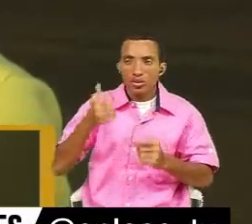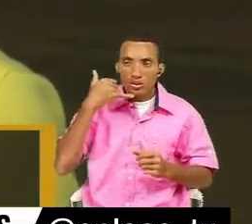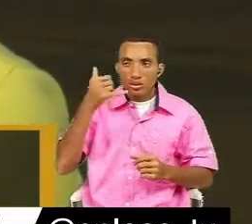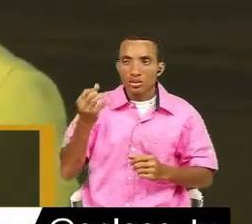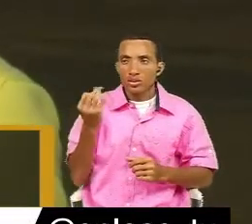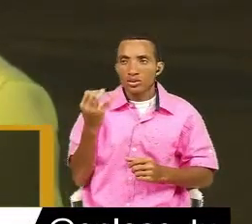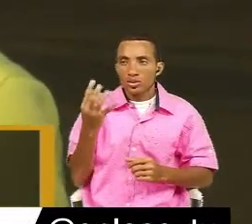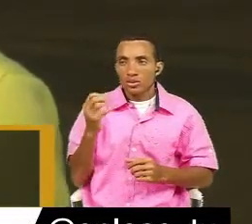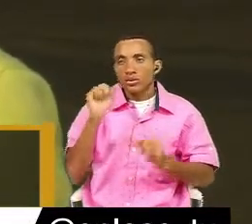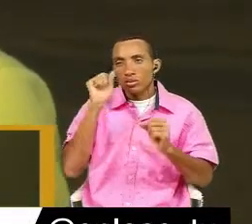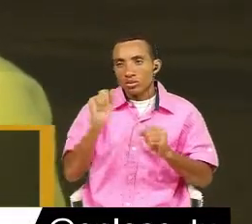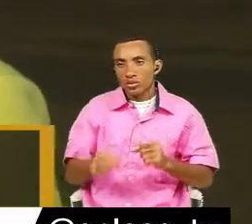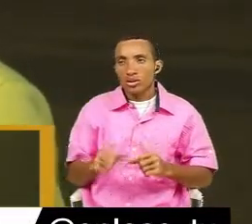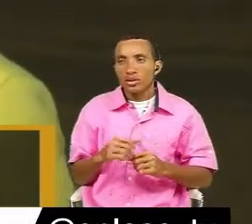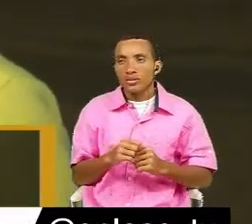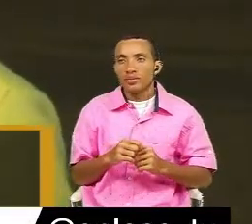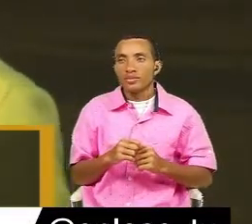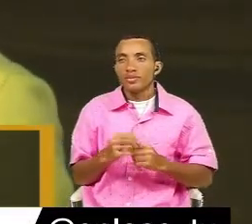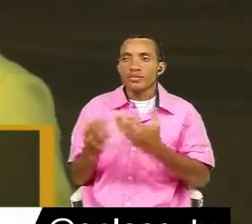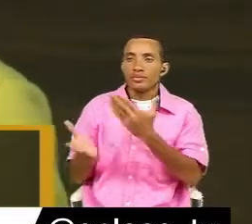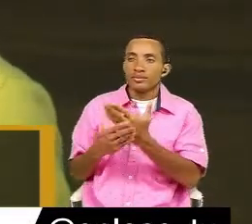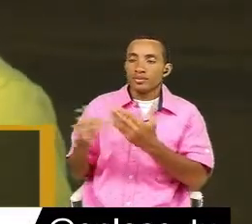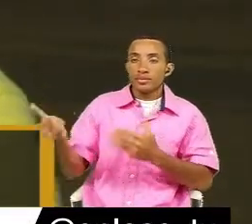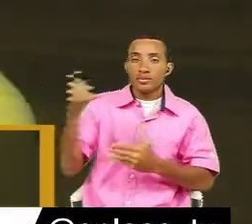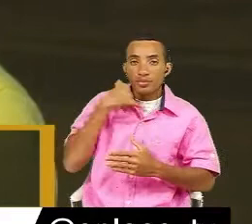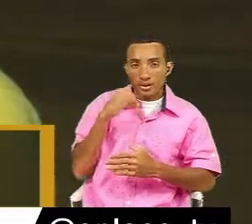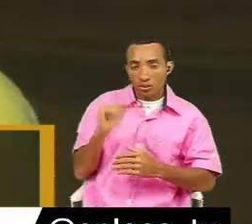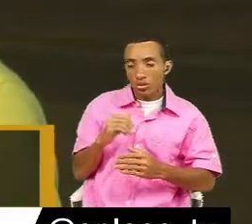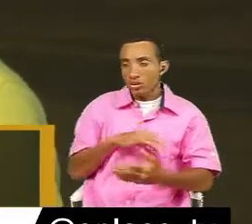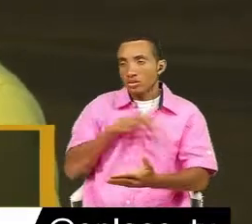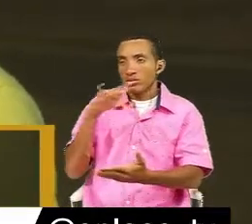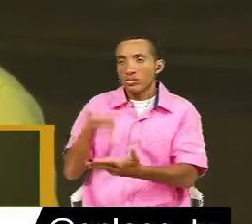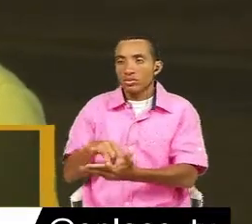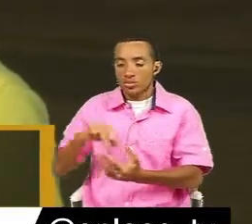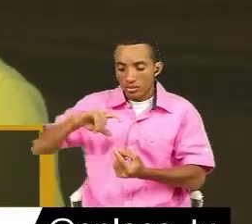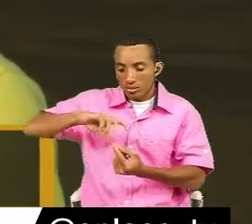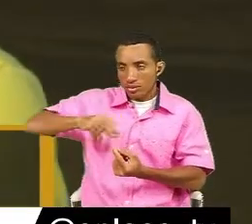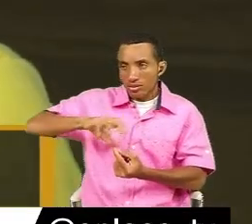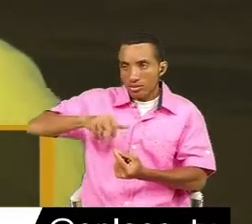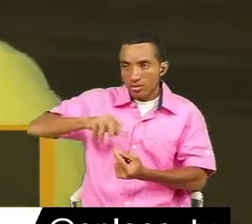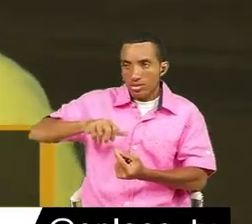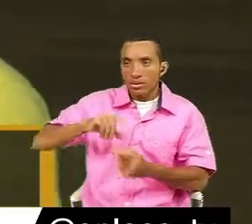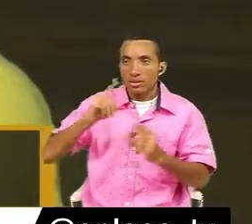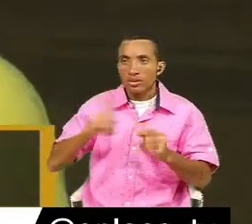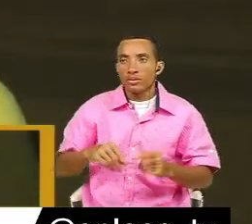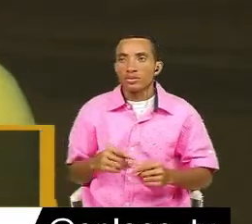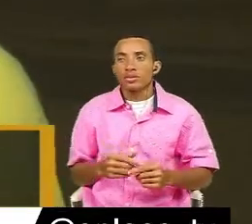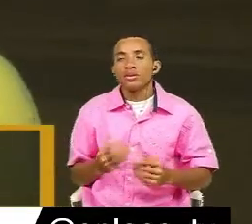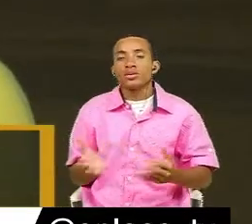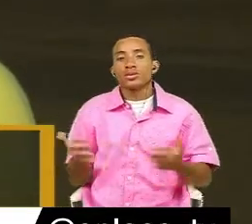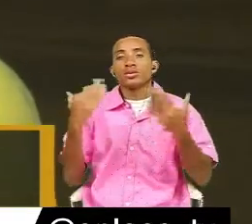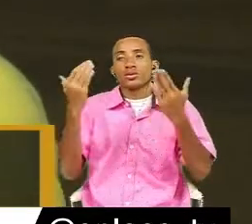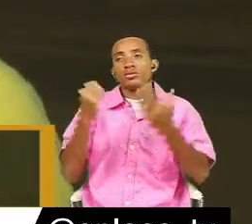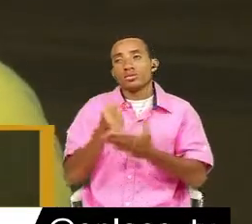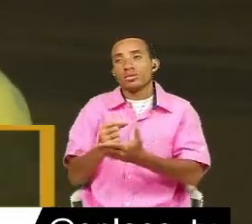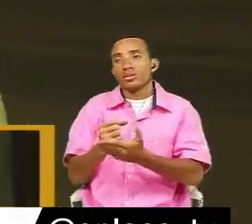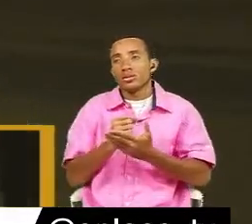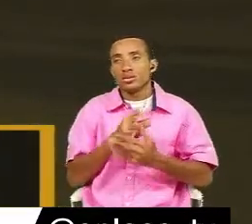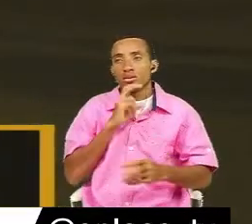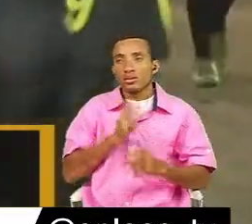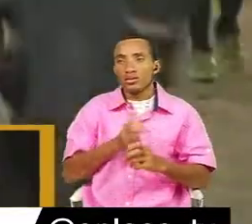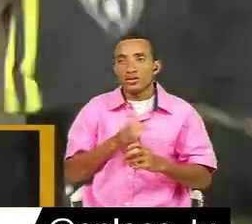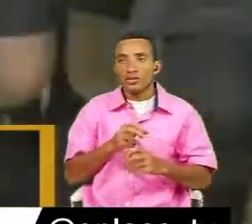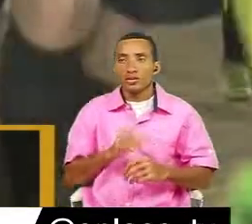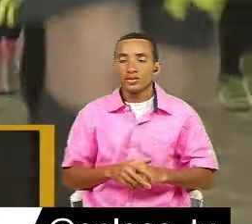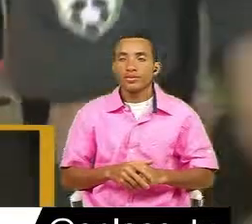sé dónde, para que me llamen y yo poder pasar por esas tapas que es bastante difícil